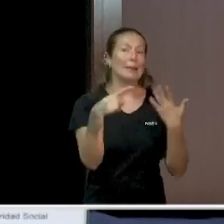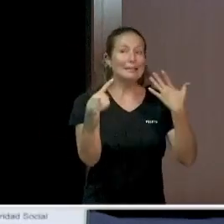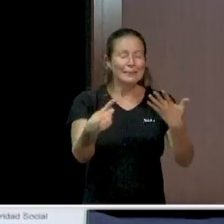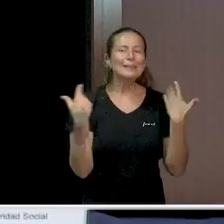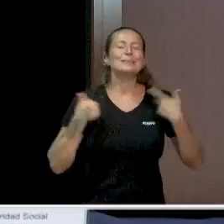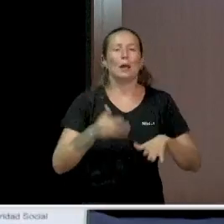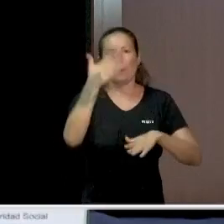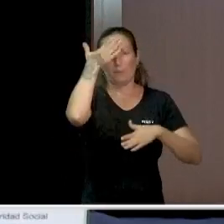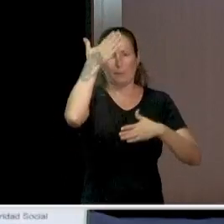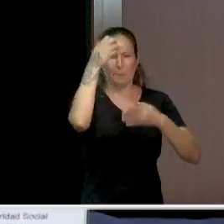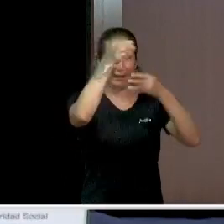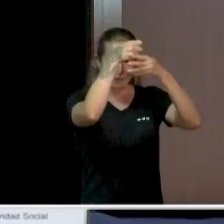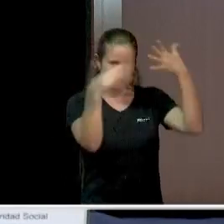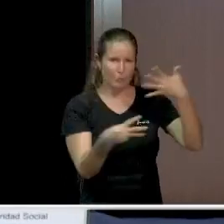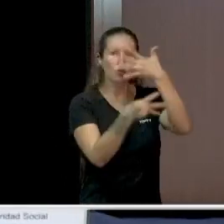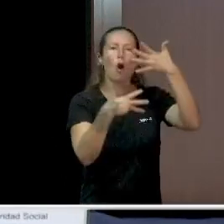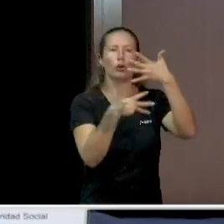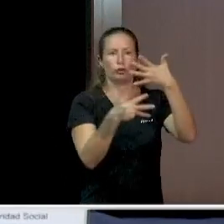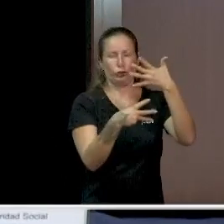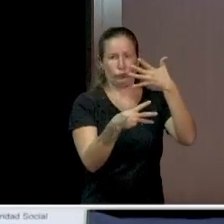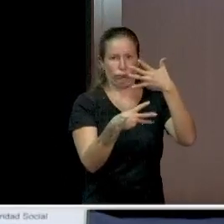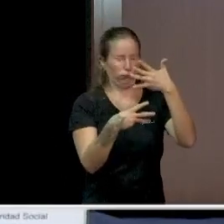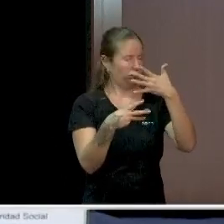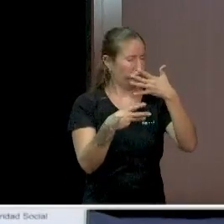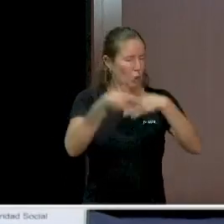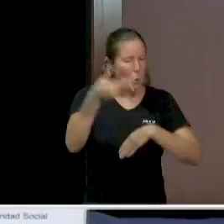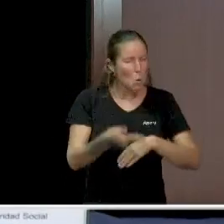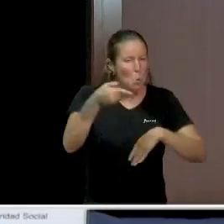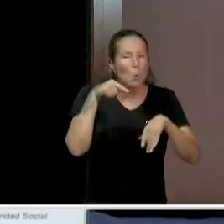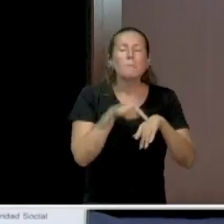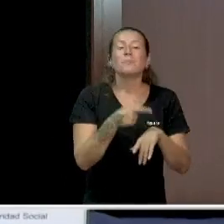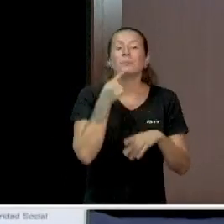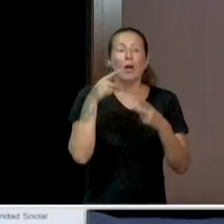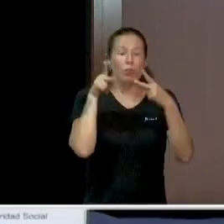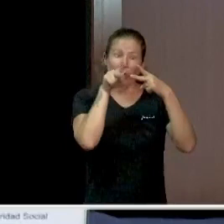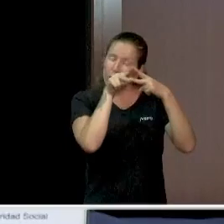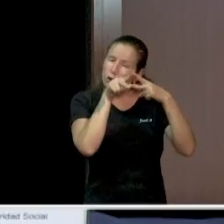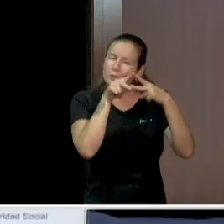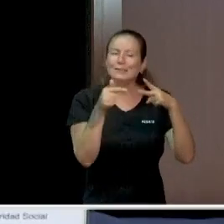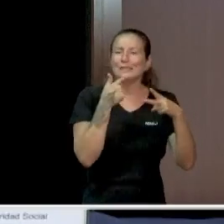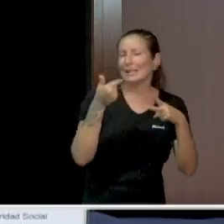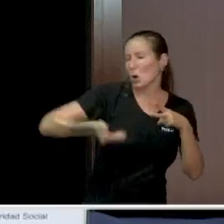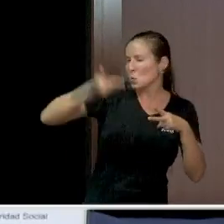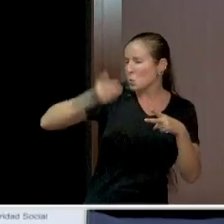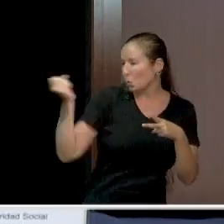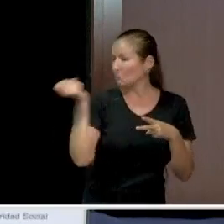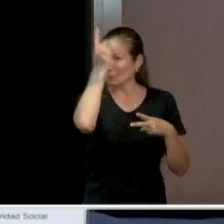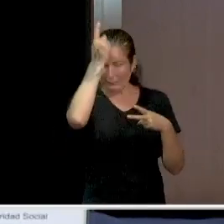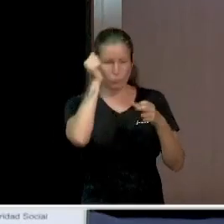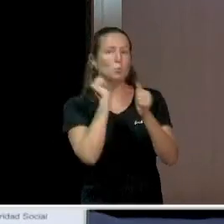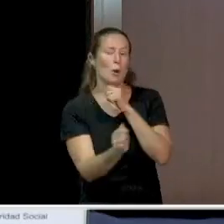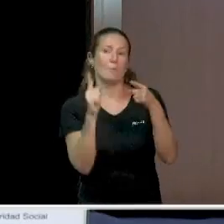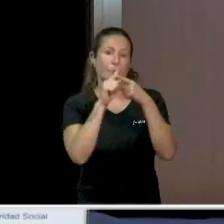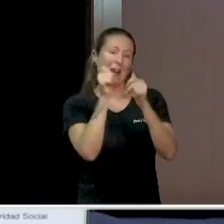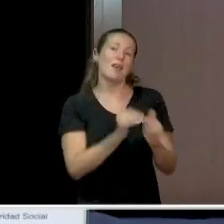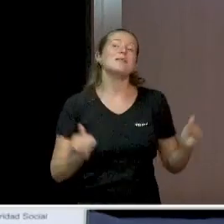principios rectores, y aquí voy llegando al meollo de la cosa, se refiere expresamente a 2 que para mí son de la máxima relevancia. Por un lado, la